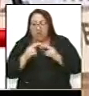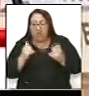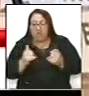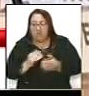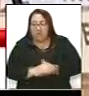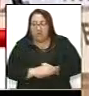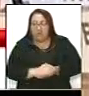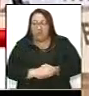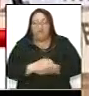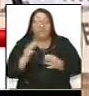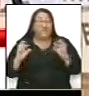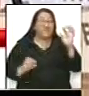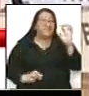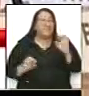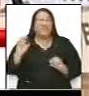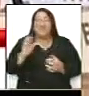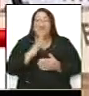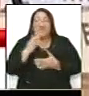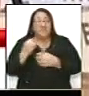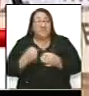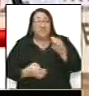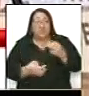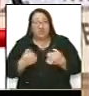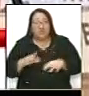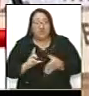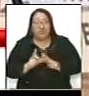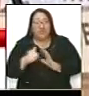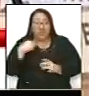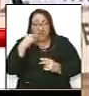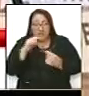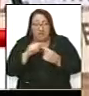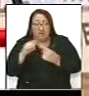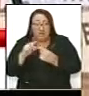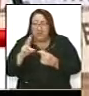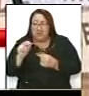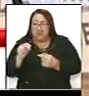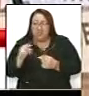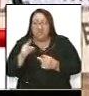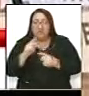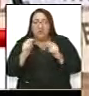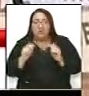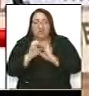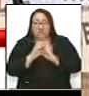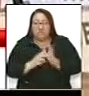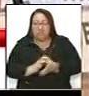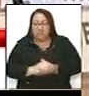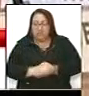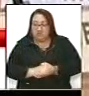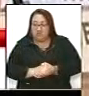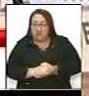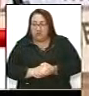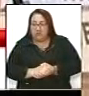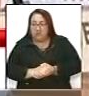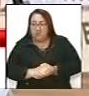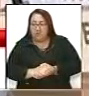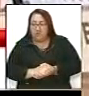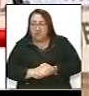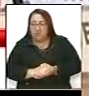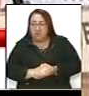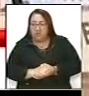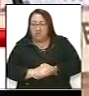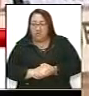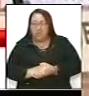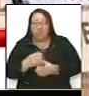una incertidumbre jurídica luego de las observaciones que ha hecho el Tribunal Constitucional. Mis hermanos